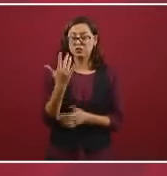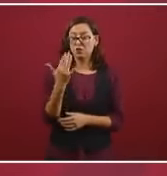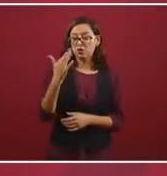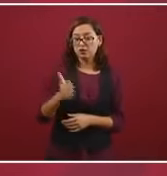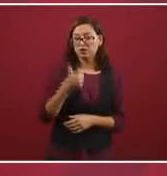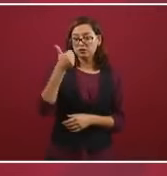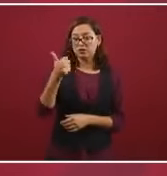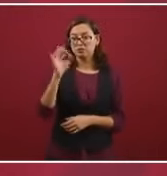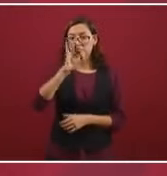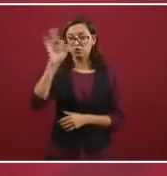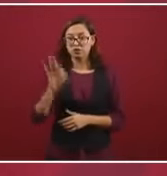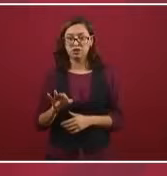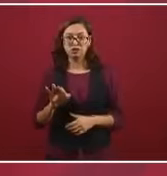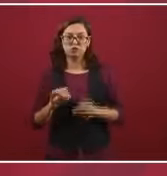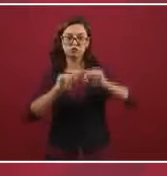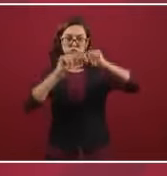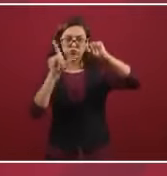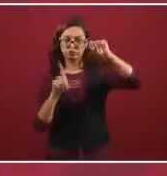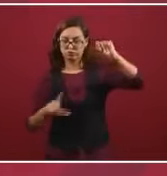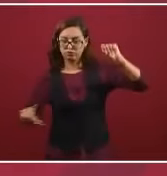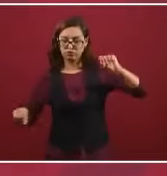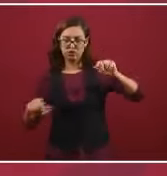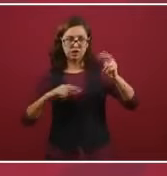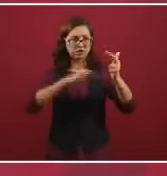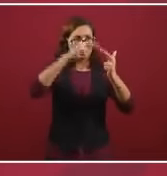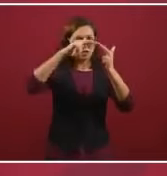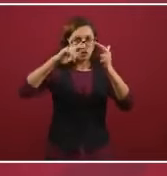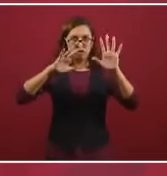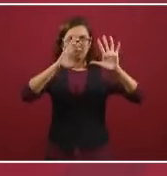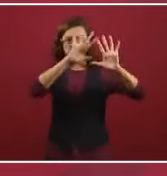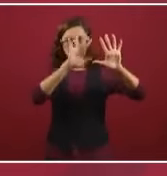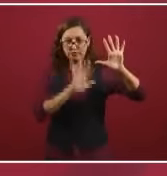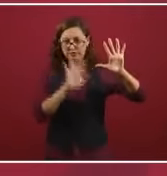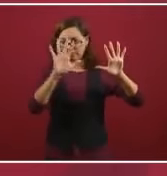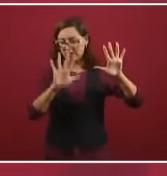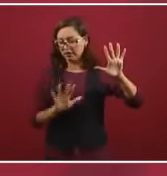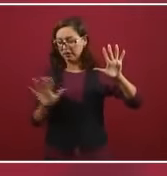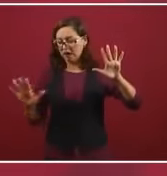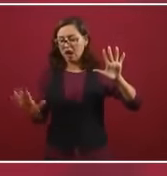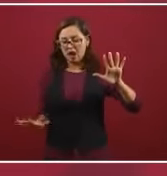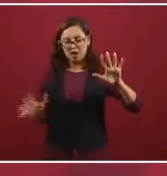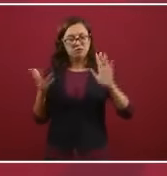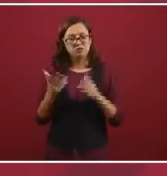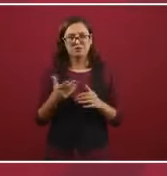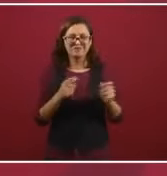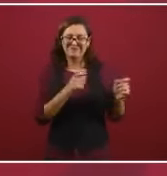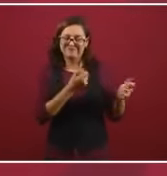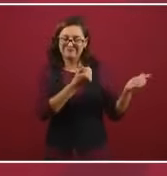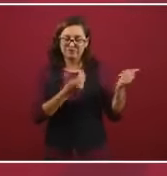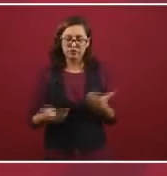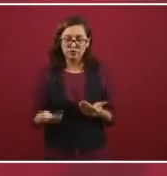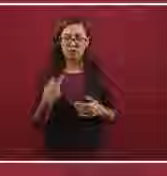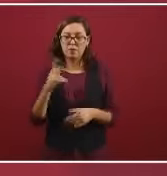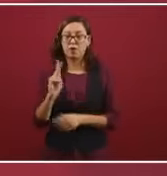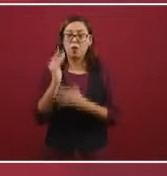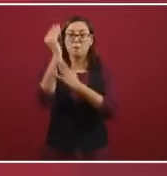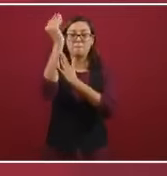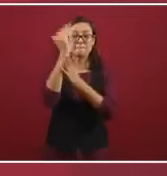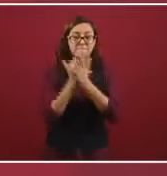no tengo la distribución por región, pero la región que tiene el descenso más importante es